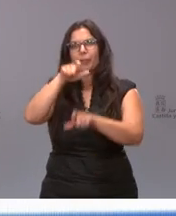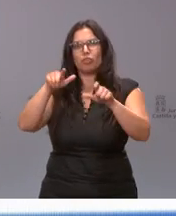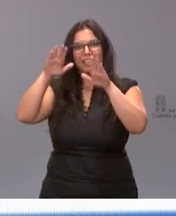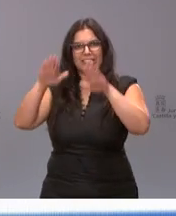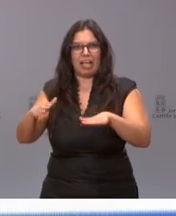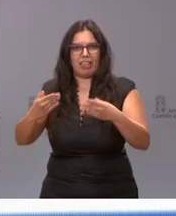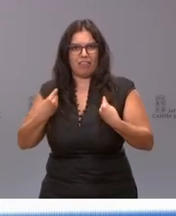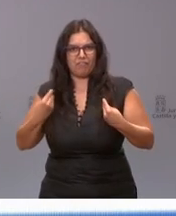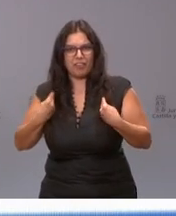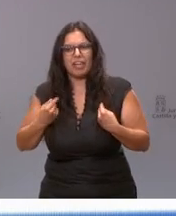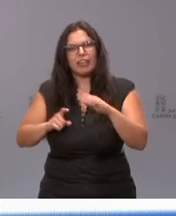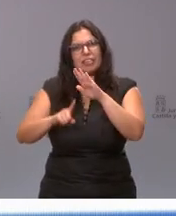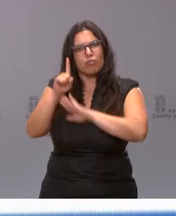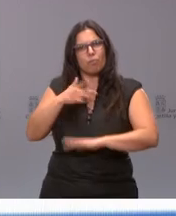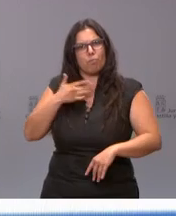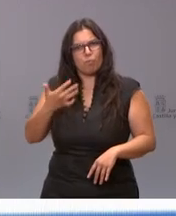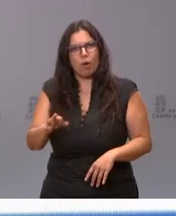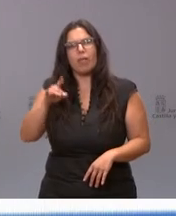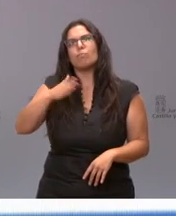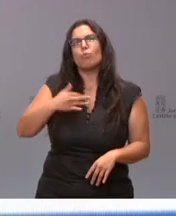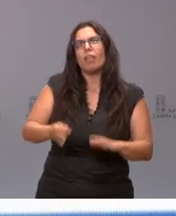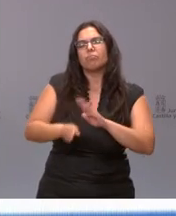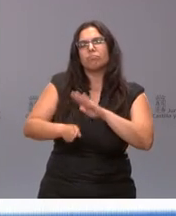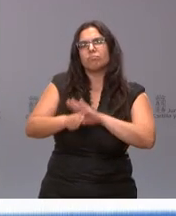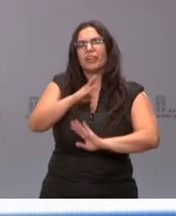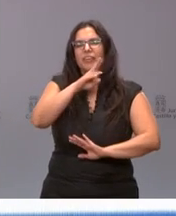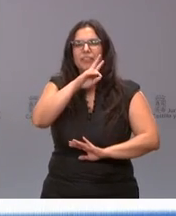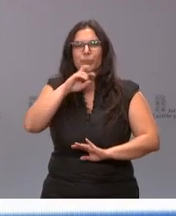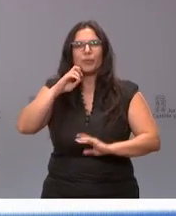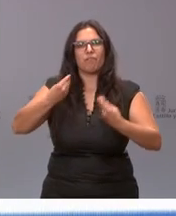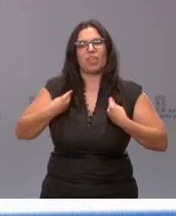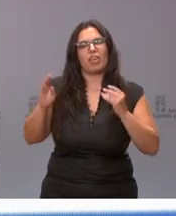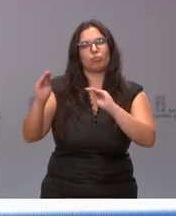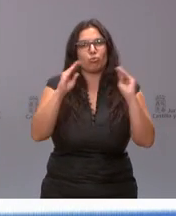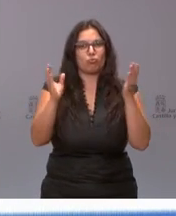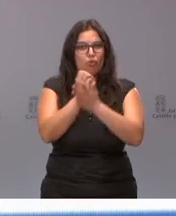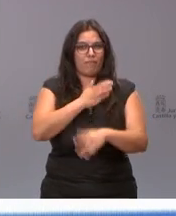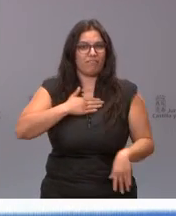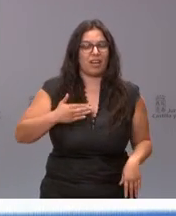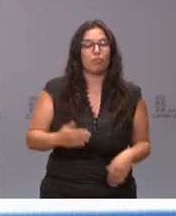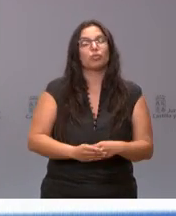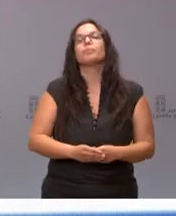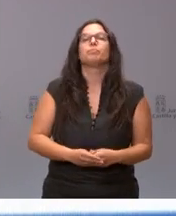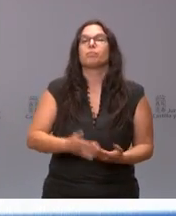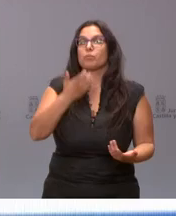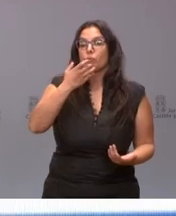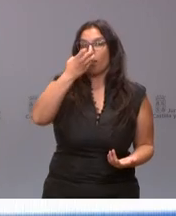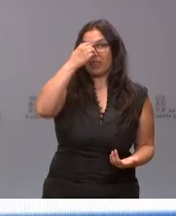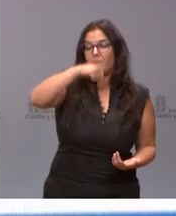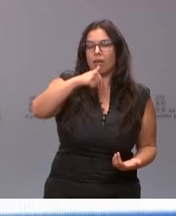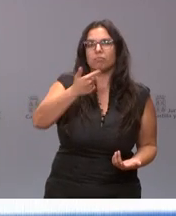ese desarrollo y mantengan esa vida que todos ansiamos. Sin duda alguna, municipios como Medina del